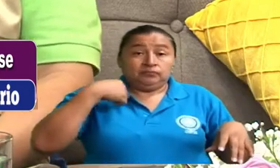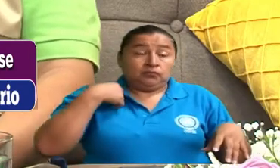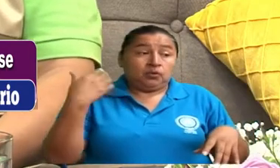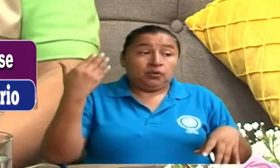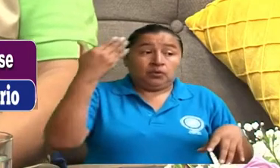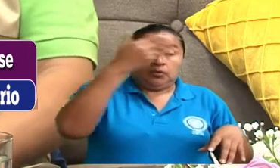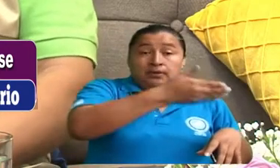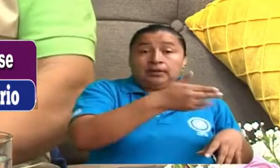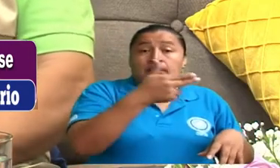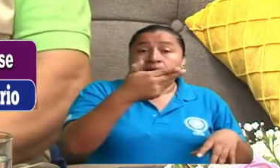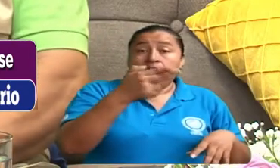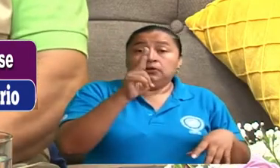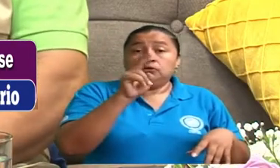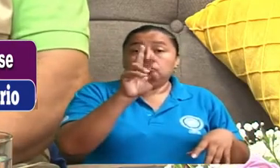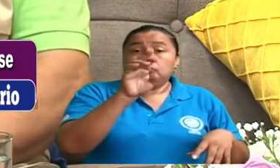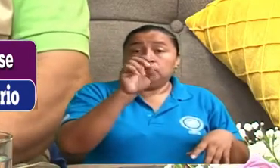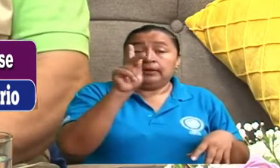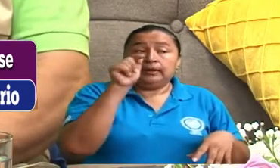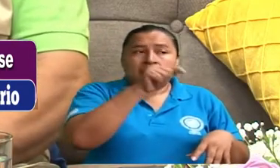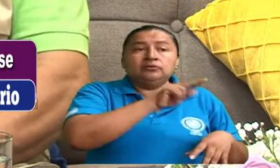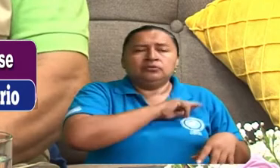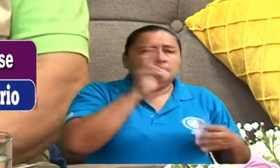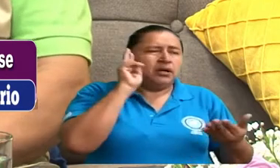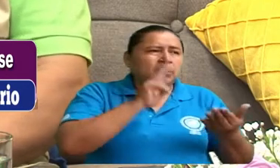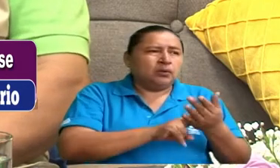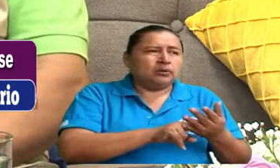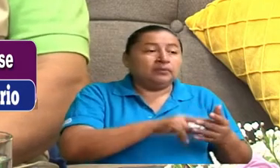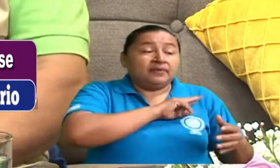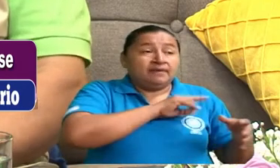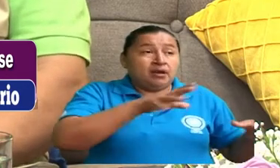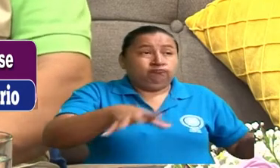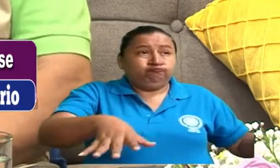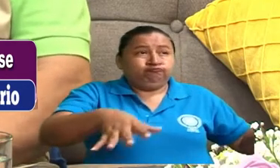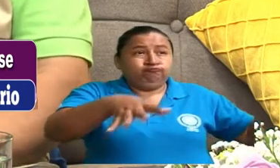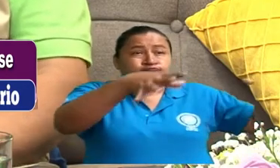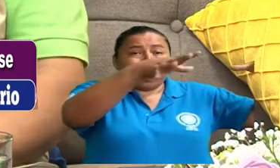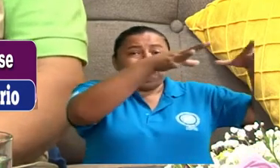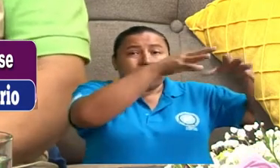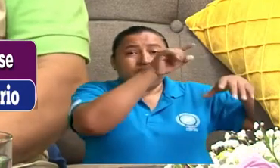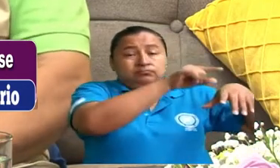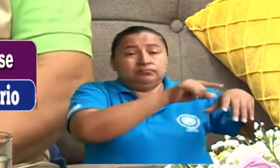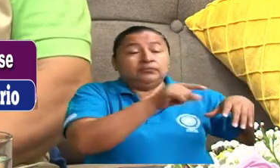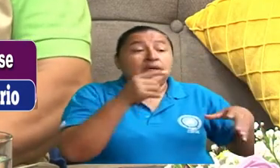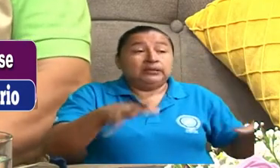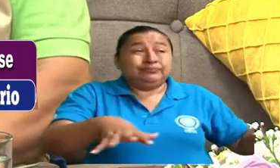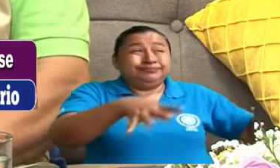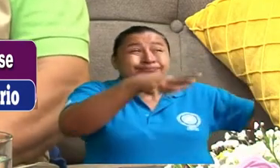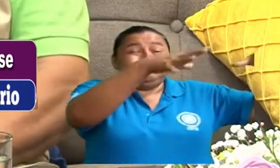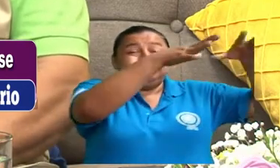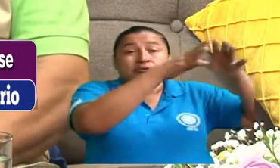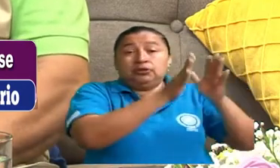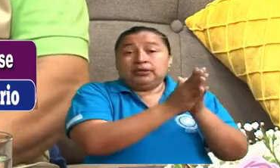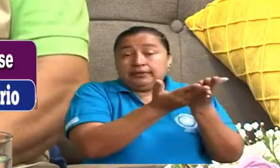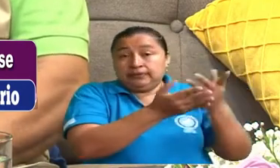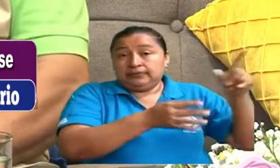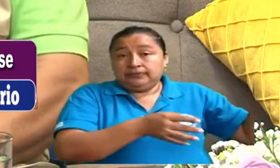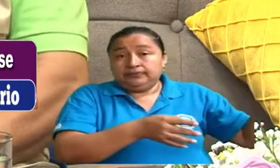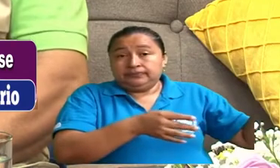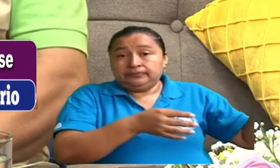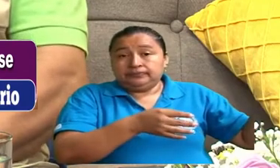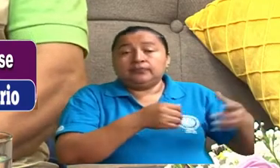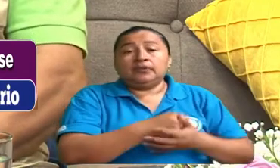a la Chureca, sí, sí, me recuerdo que había el cerro, había un cerro que le llamaban el Cerro del Libro. ¿Ya? Sí,